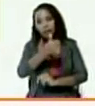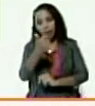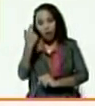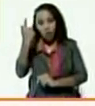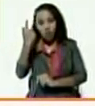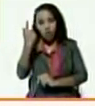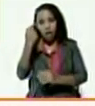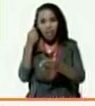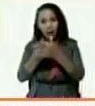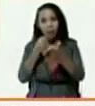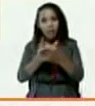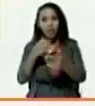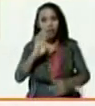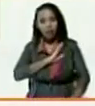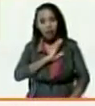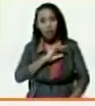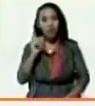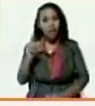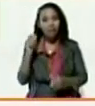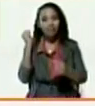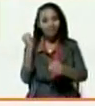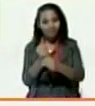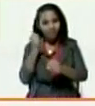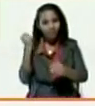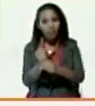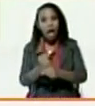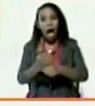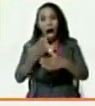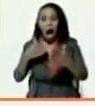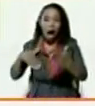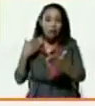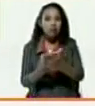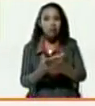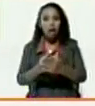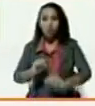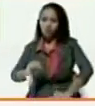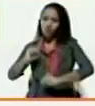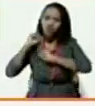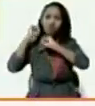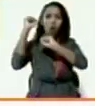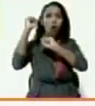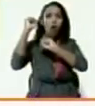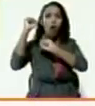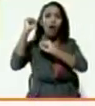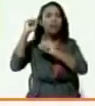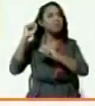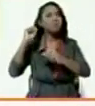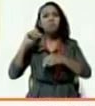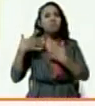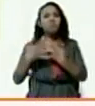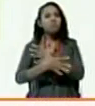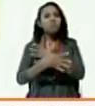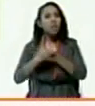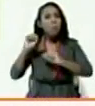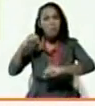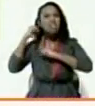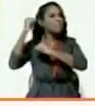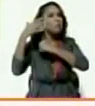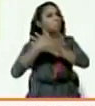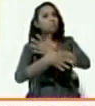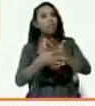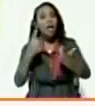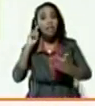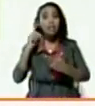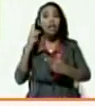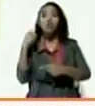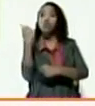estas batallas tenemos que labrarlas, darlas hasta vencer. Y vencer no solo el